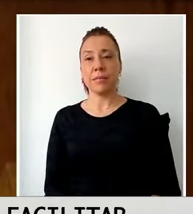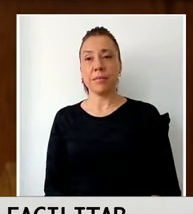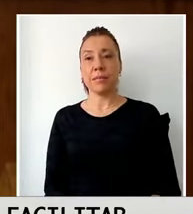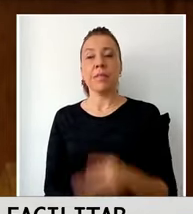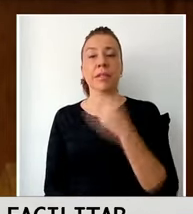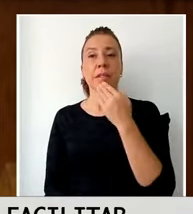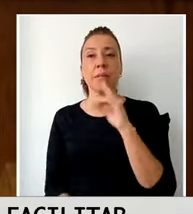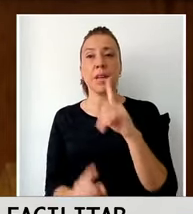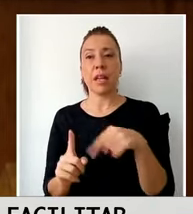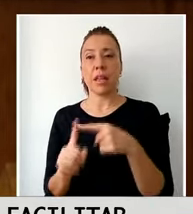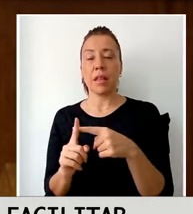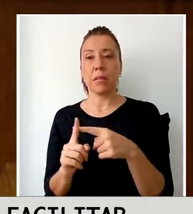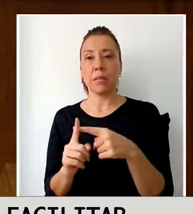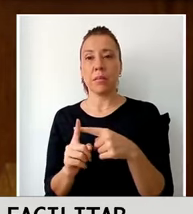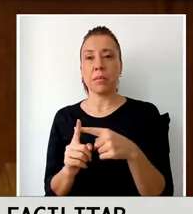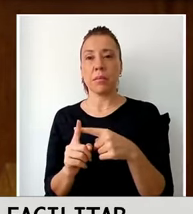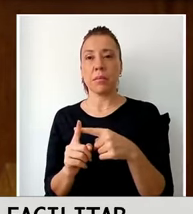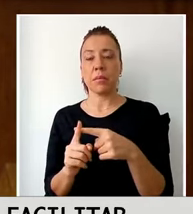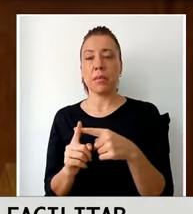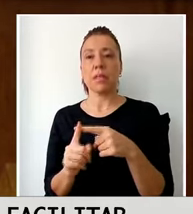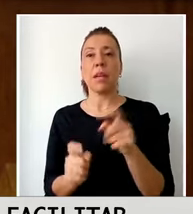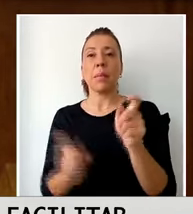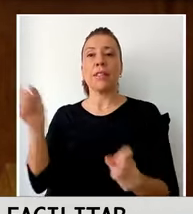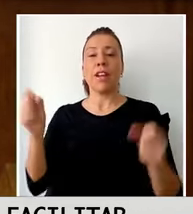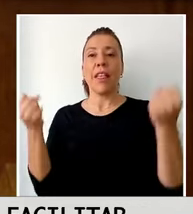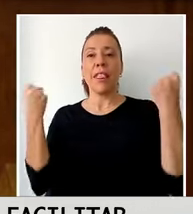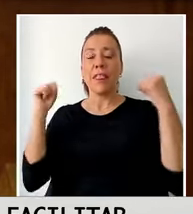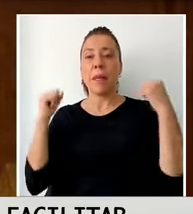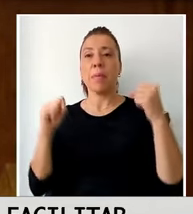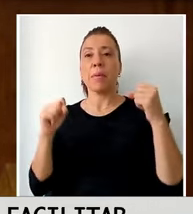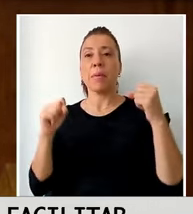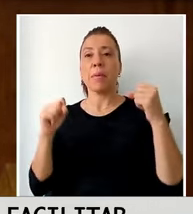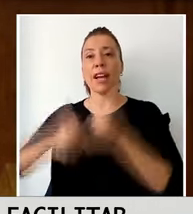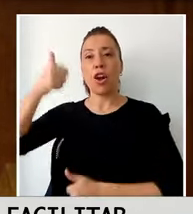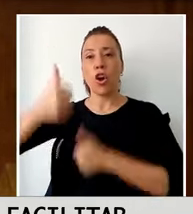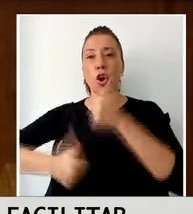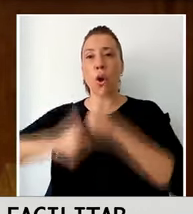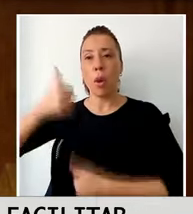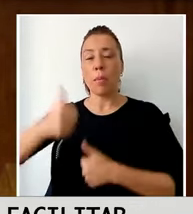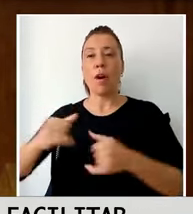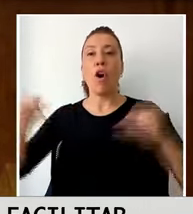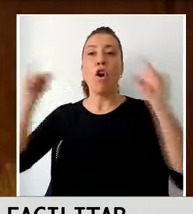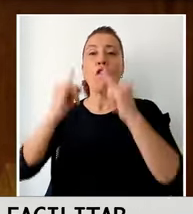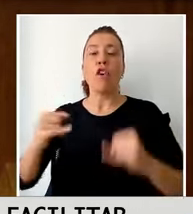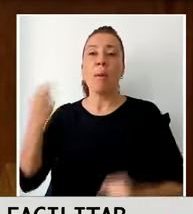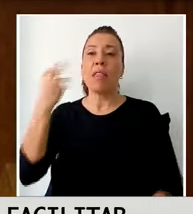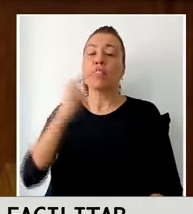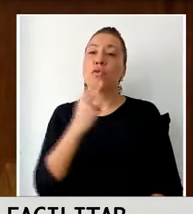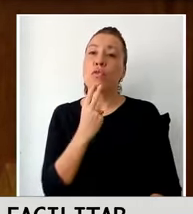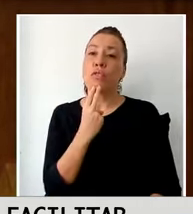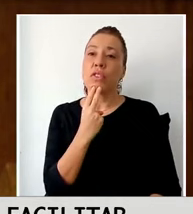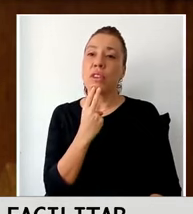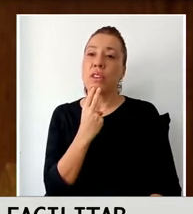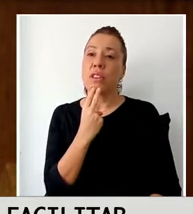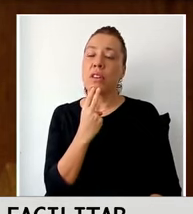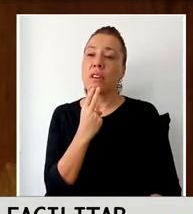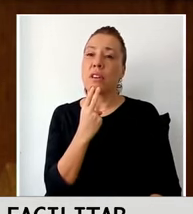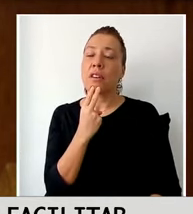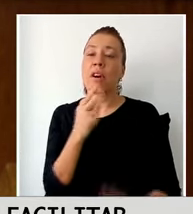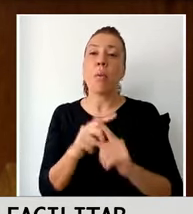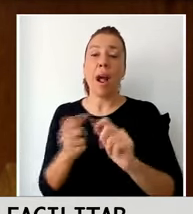aquella porción de deportistas que hacen de la competición una forma de vida y una carrera profesional